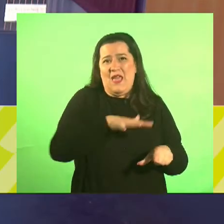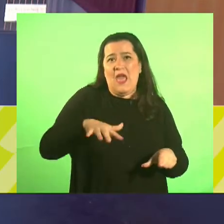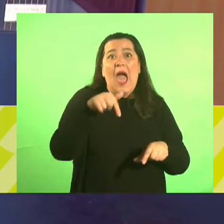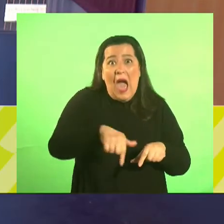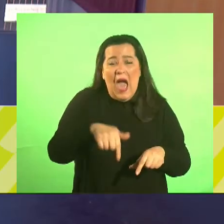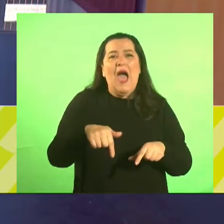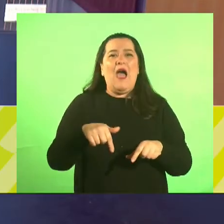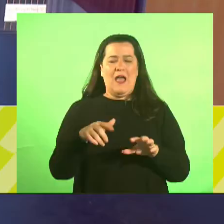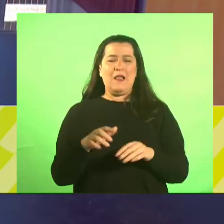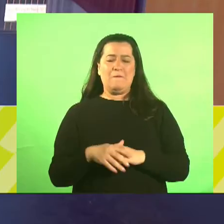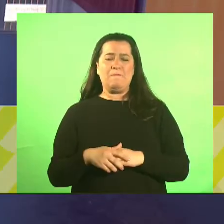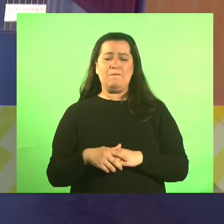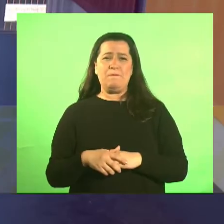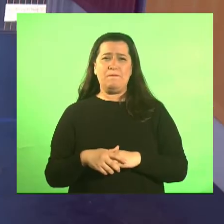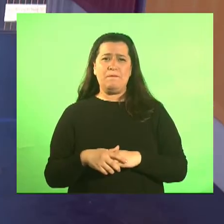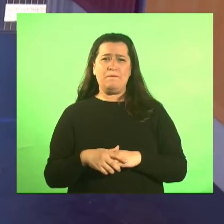sol.